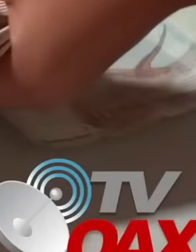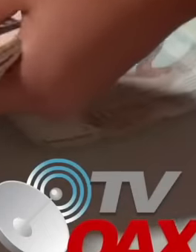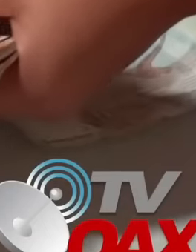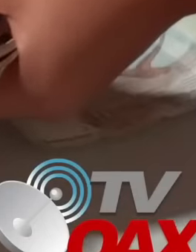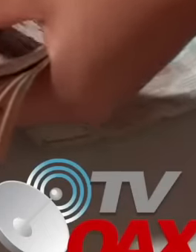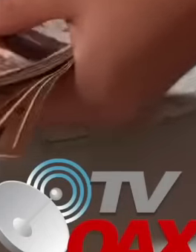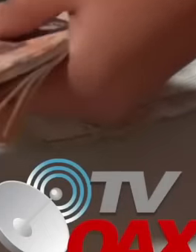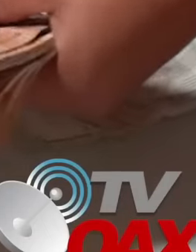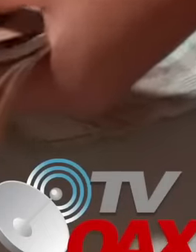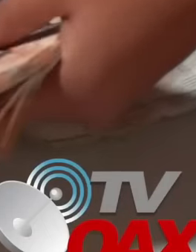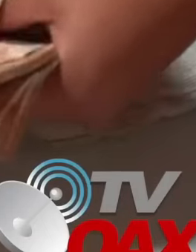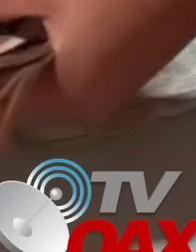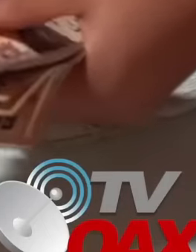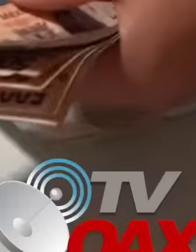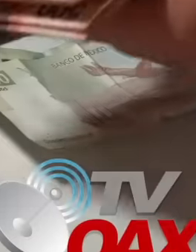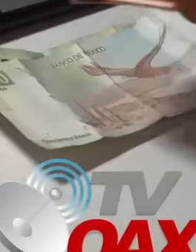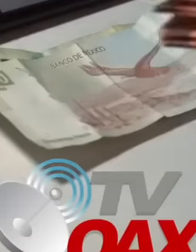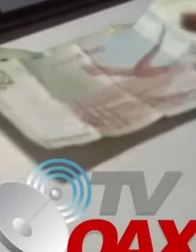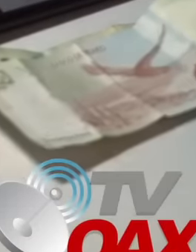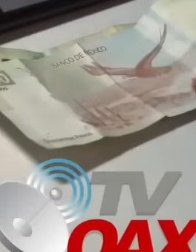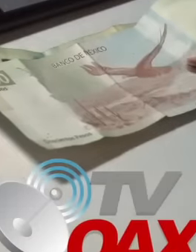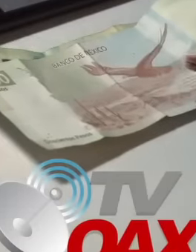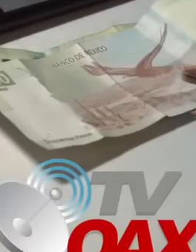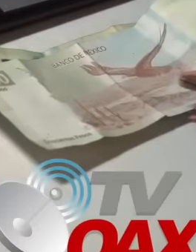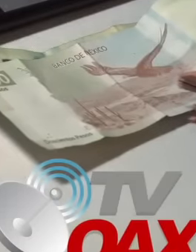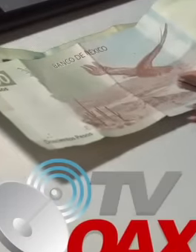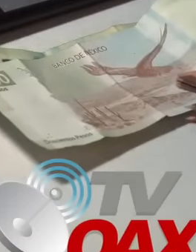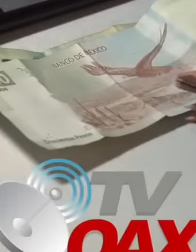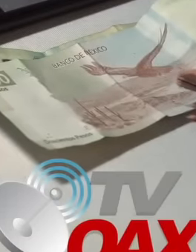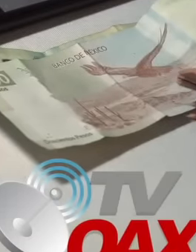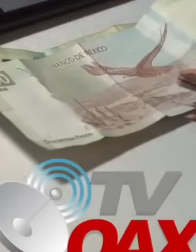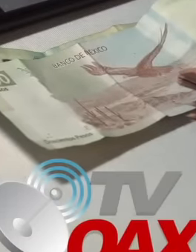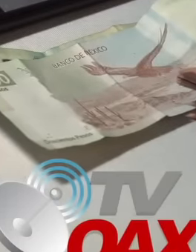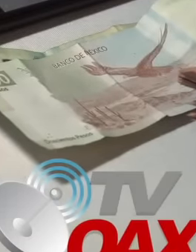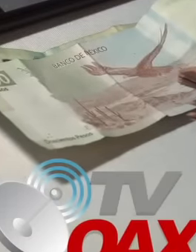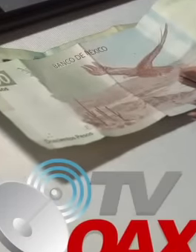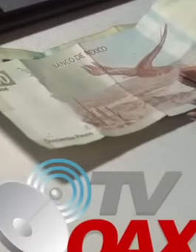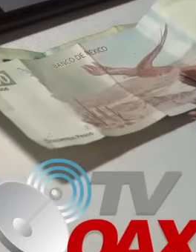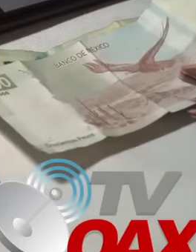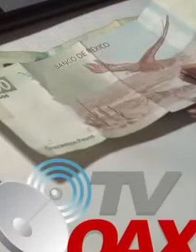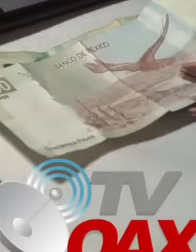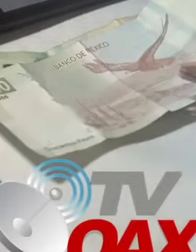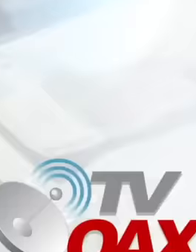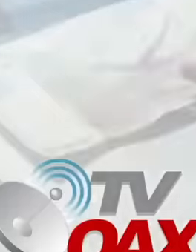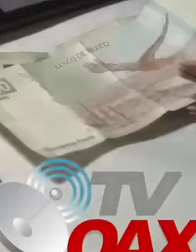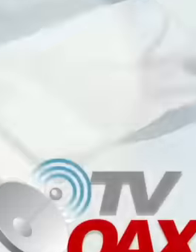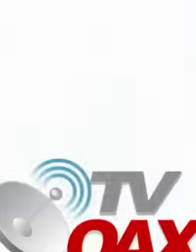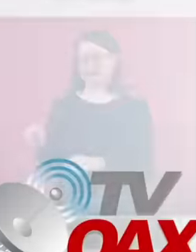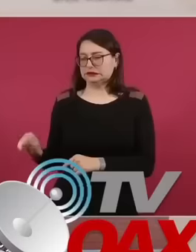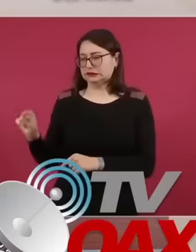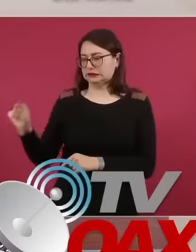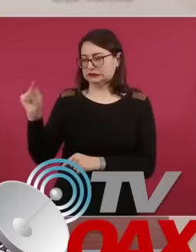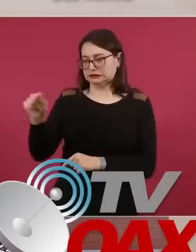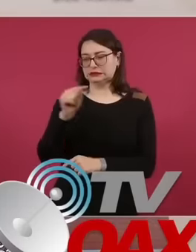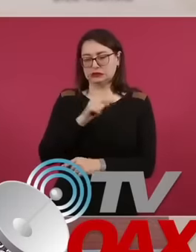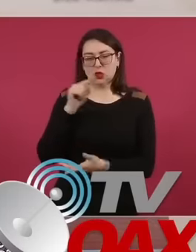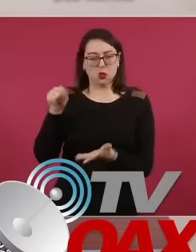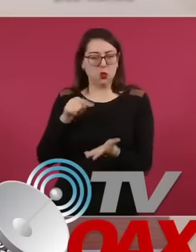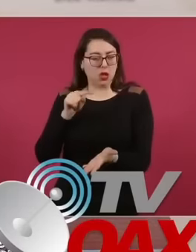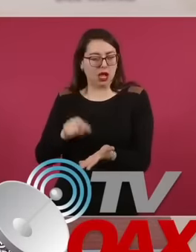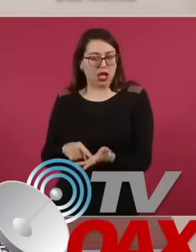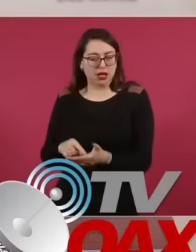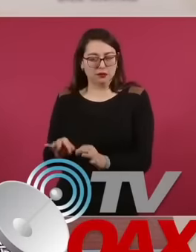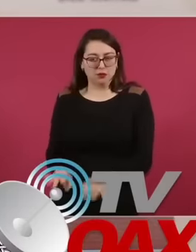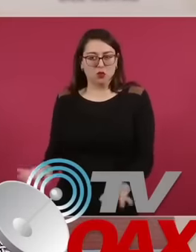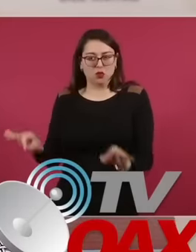habitantes de la comunidad y de igual forma construido por ellos mismos. El presidente de México, Andrés Manuel